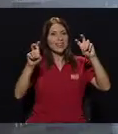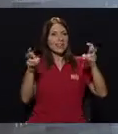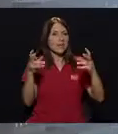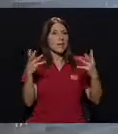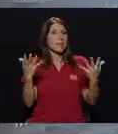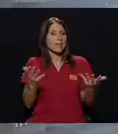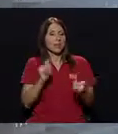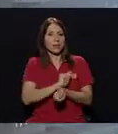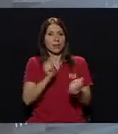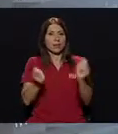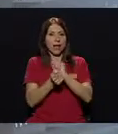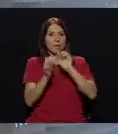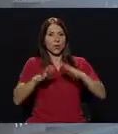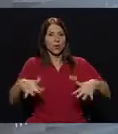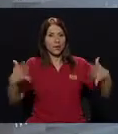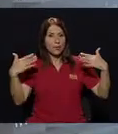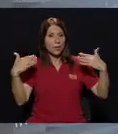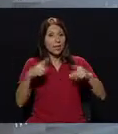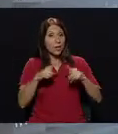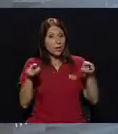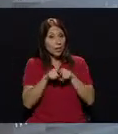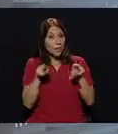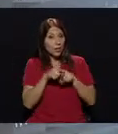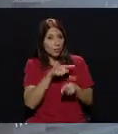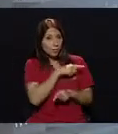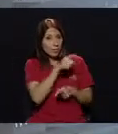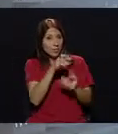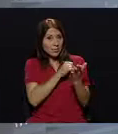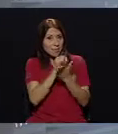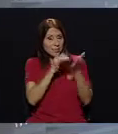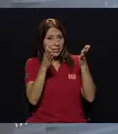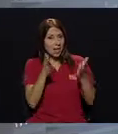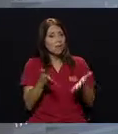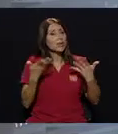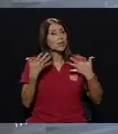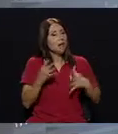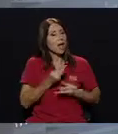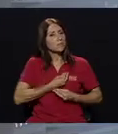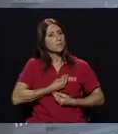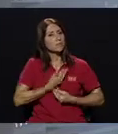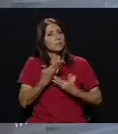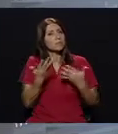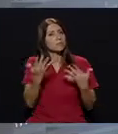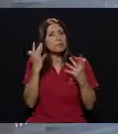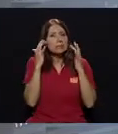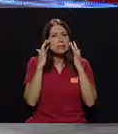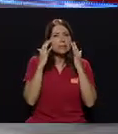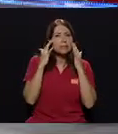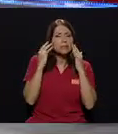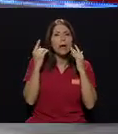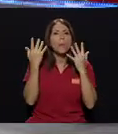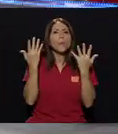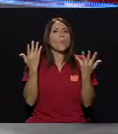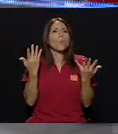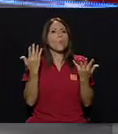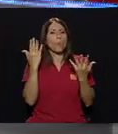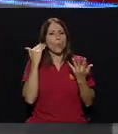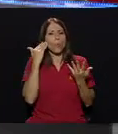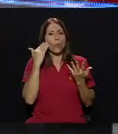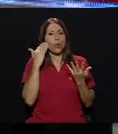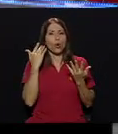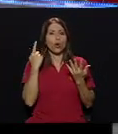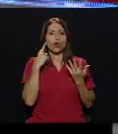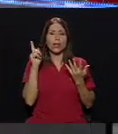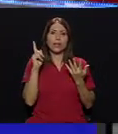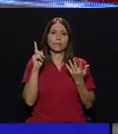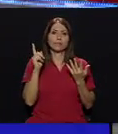Usted me habló sobre el tema específicamente del cambio climático, pero también ustedes como investigadores han externado una preocupación por